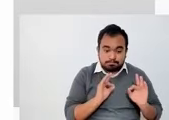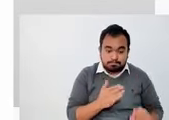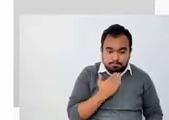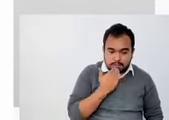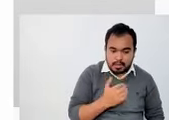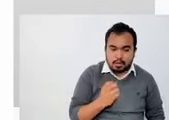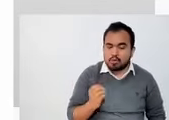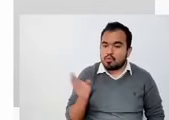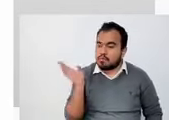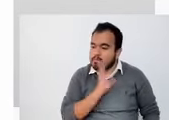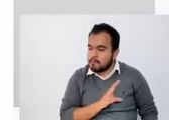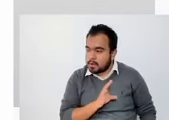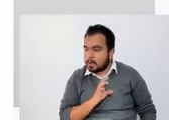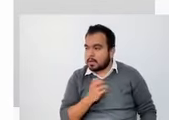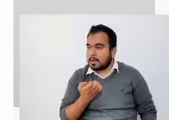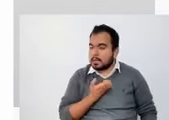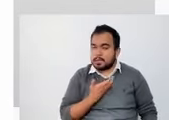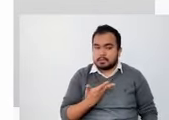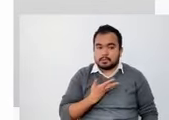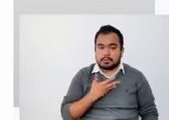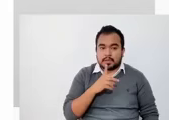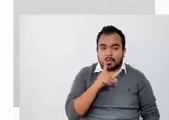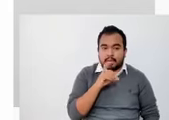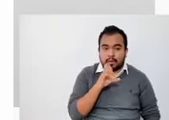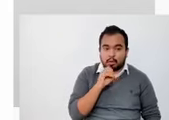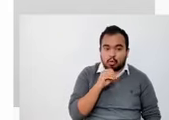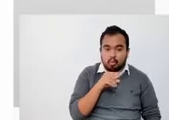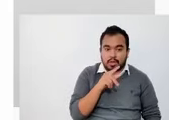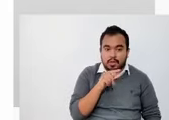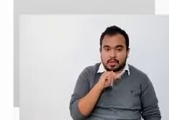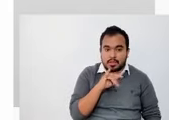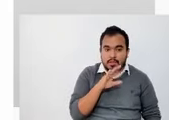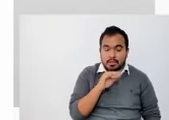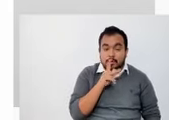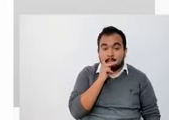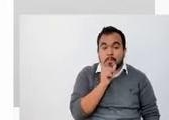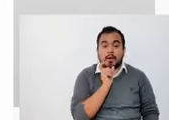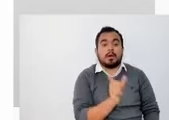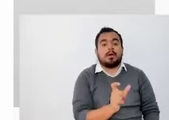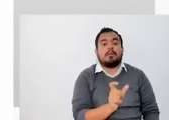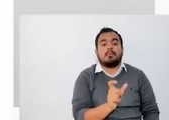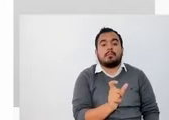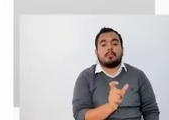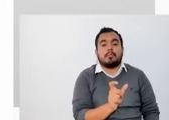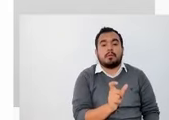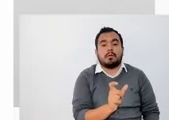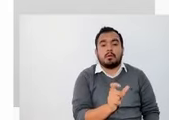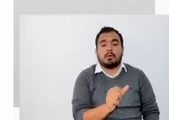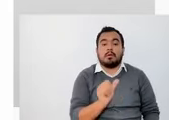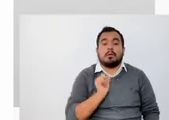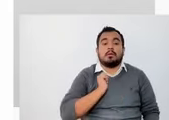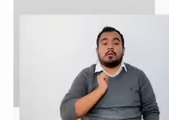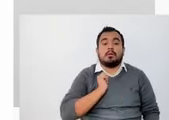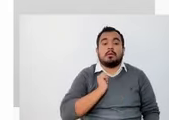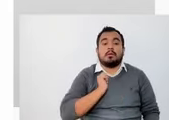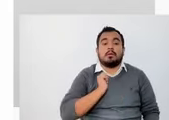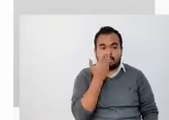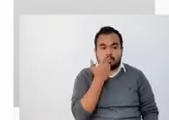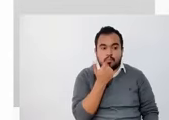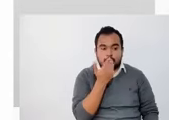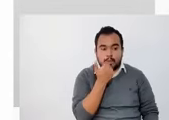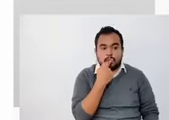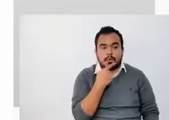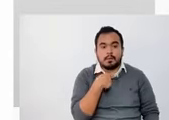Por eso se llama deóntica. Viene de deón, que parece que la palabra no existía en griego antiguo, pero bueno, se ha vulgarizado